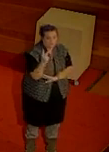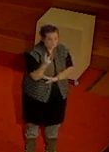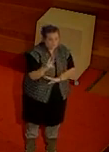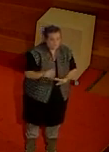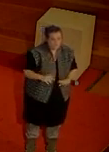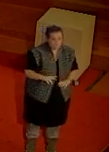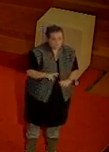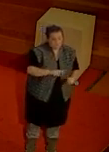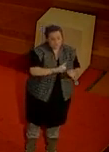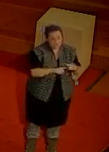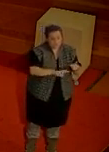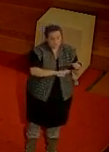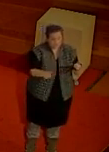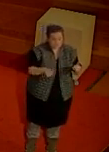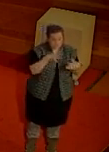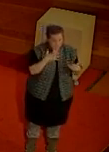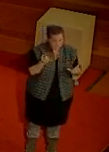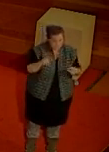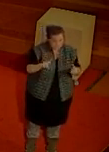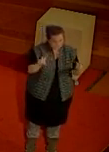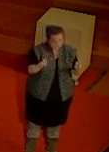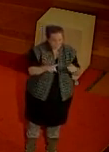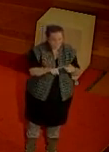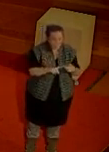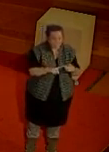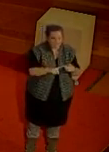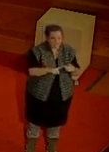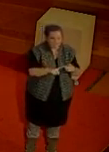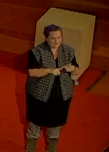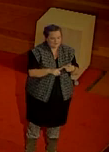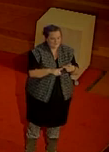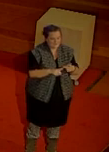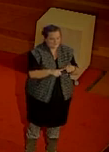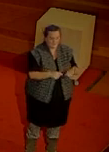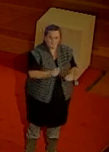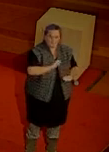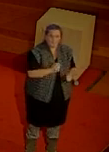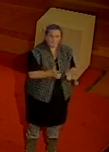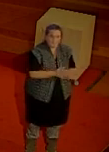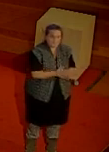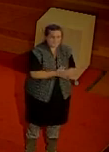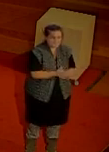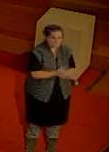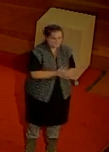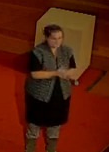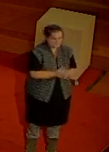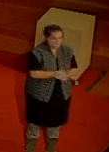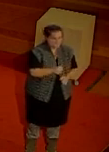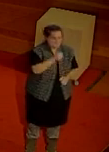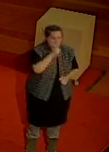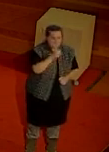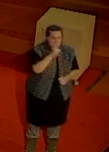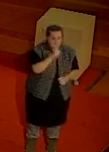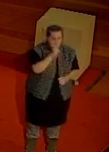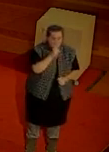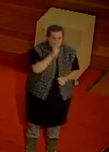también de muy de actualidad que nos transmite también inquietud Taiwán un día detrás de